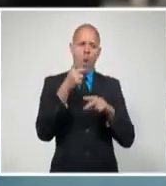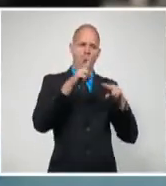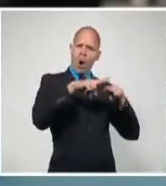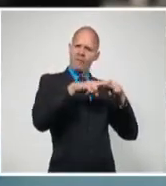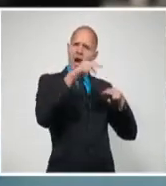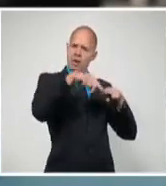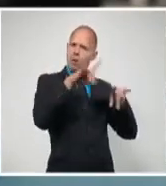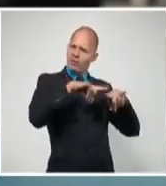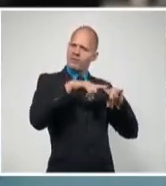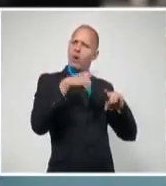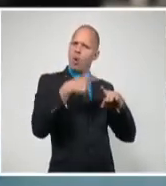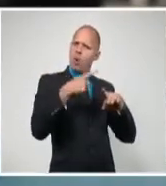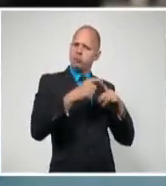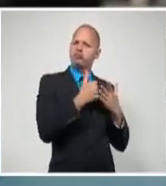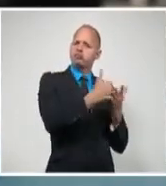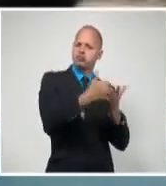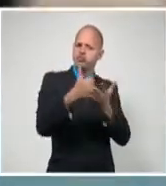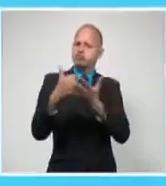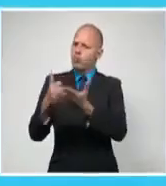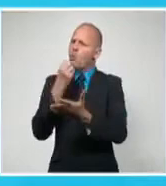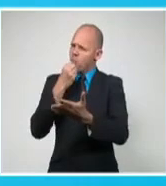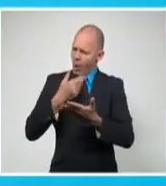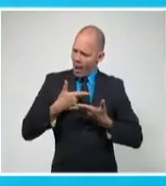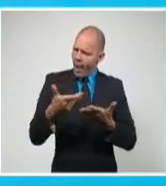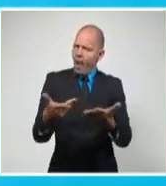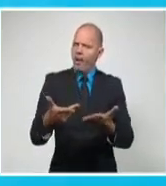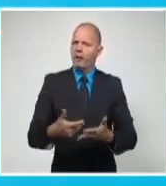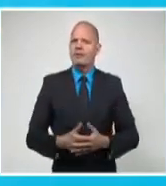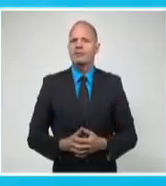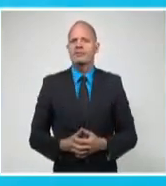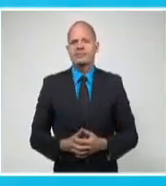que necesite nuestro talento y nuestros investigadores.